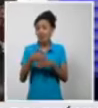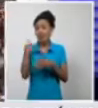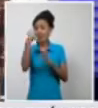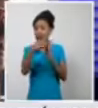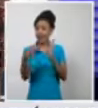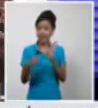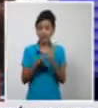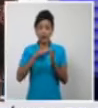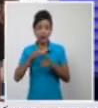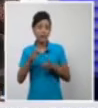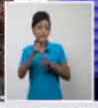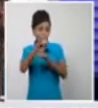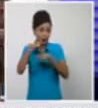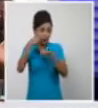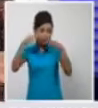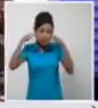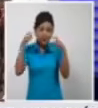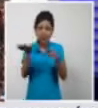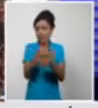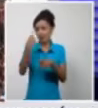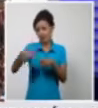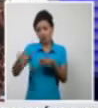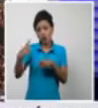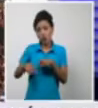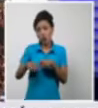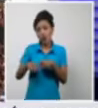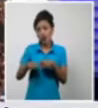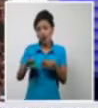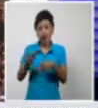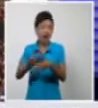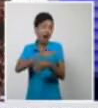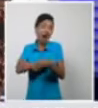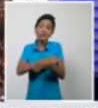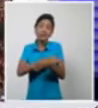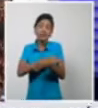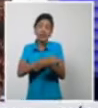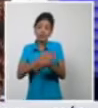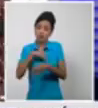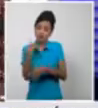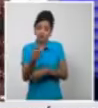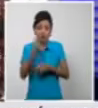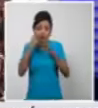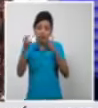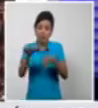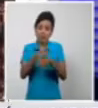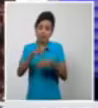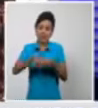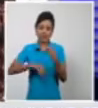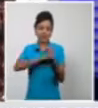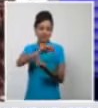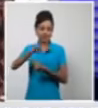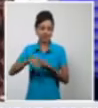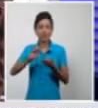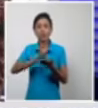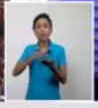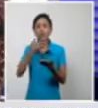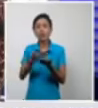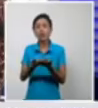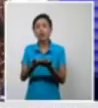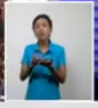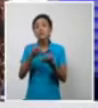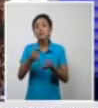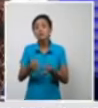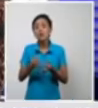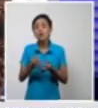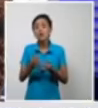diferente de cómo nuestra cotidianidad se había organizado. También estas propuestas están dirigidas a